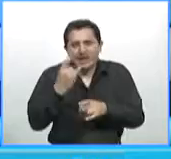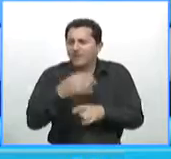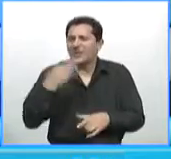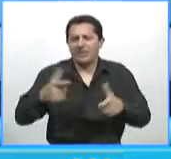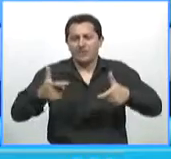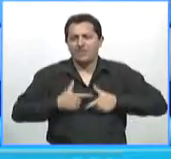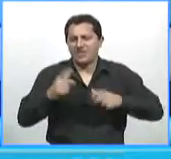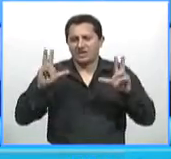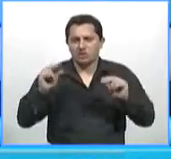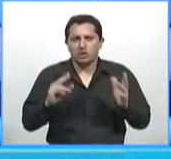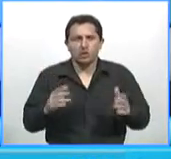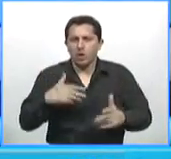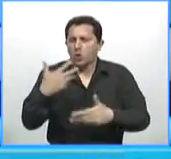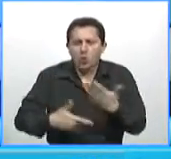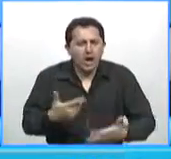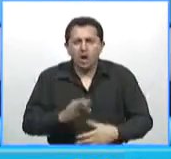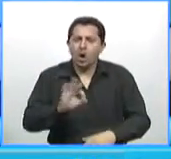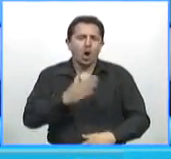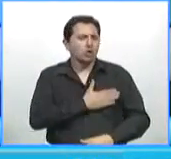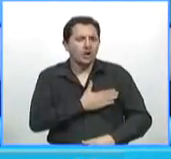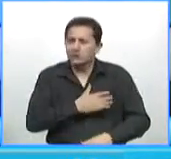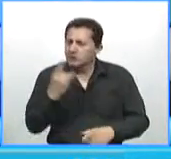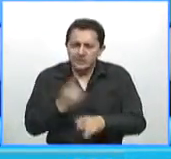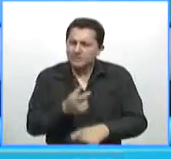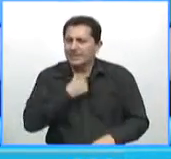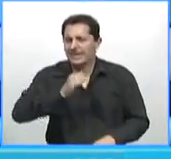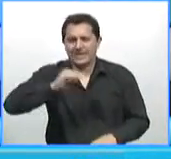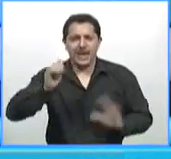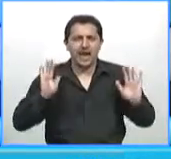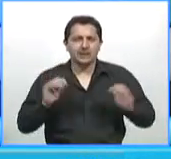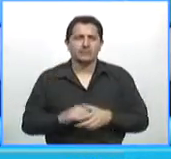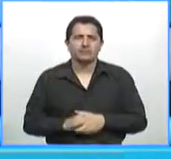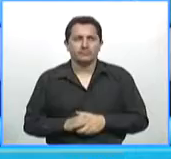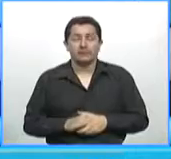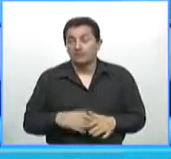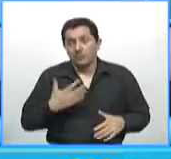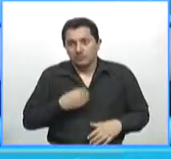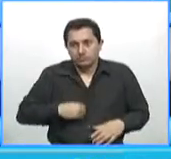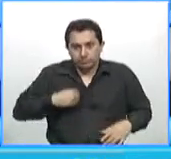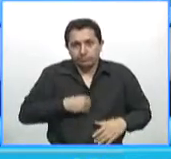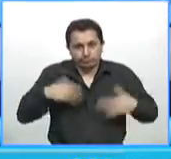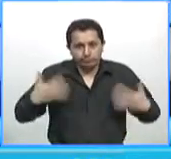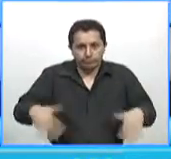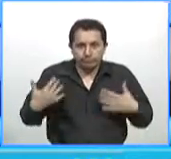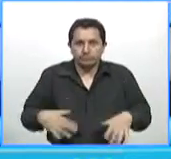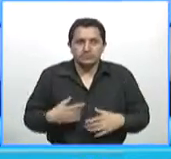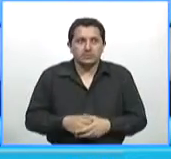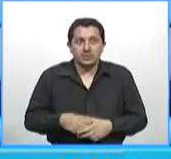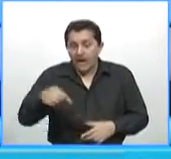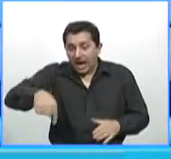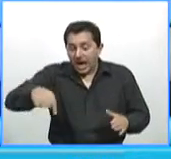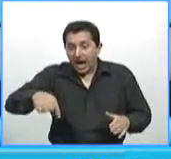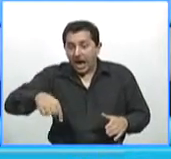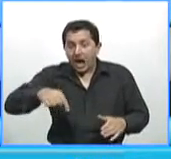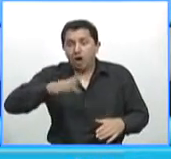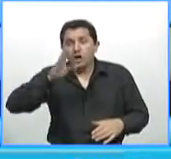como sea, ya sea con juego o con el corazón. Pero sí, se siente, la realidad es que si no terminábamos ahora, cuando